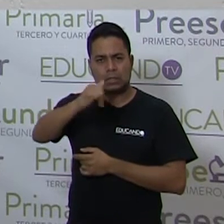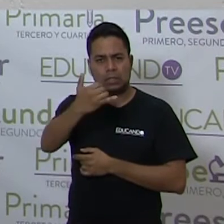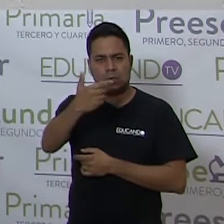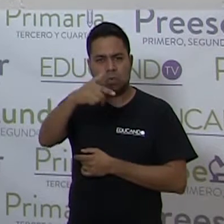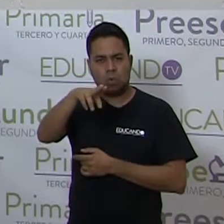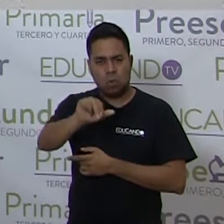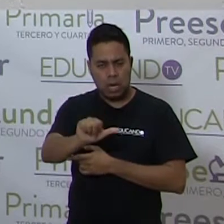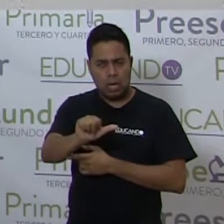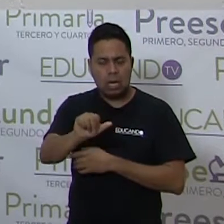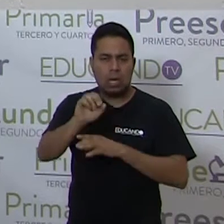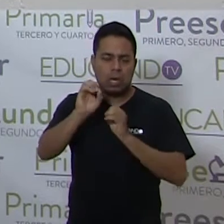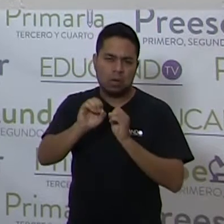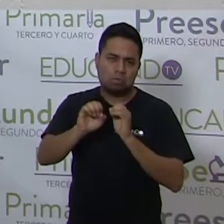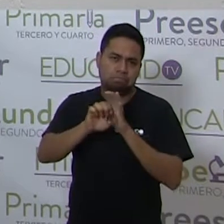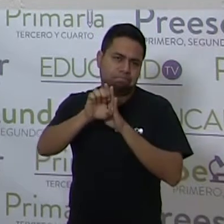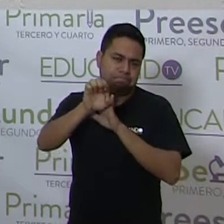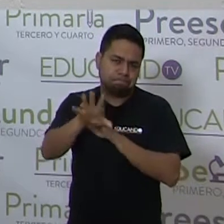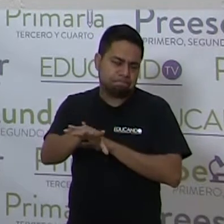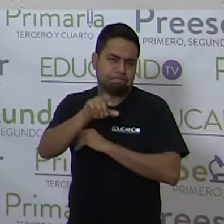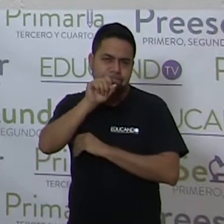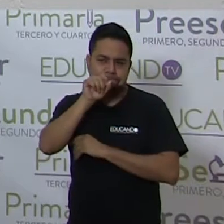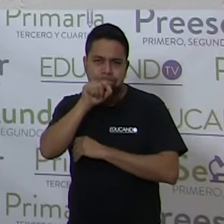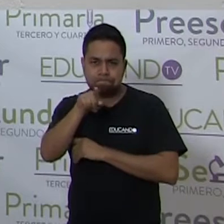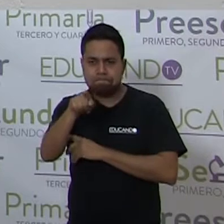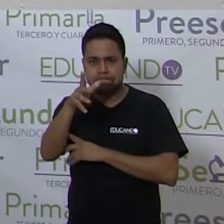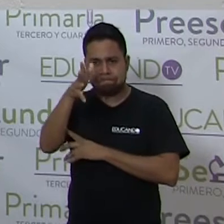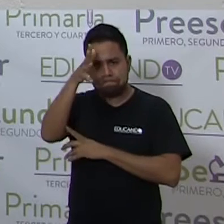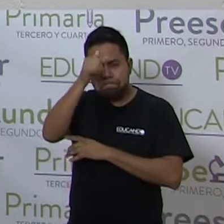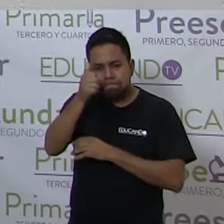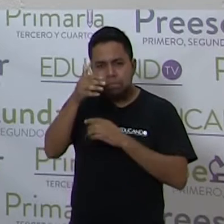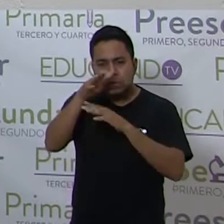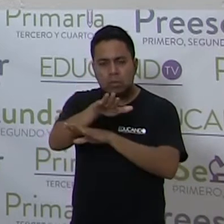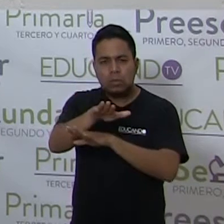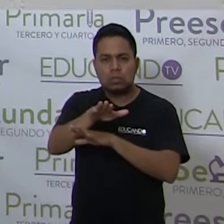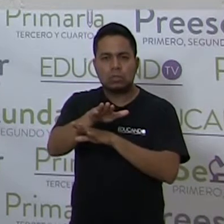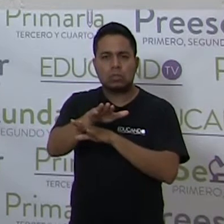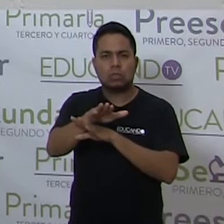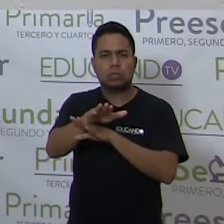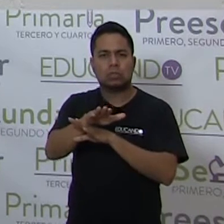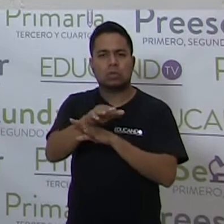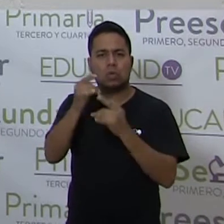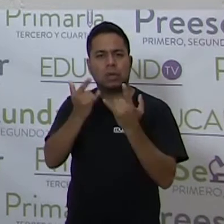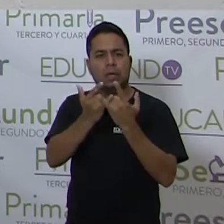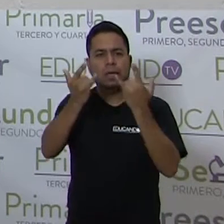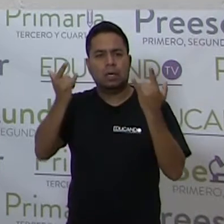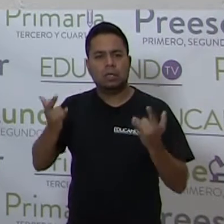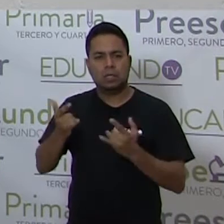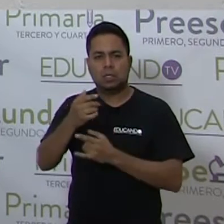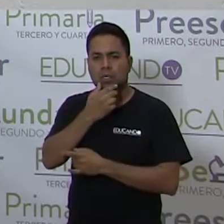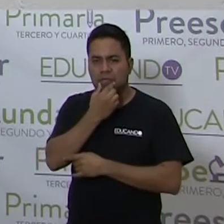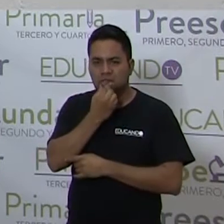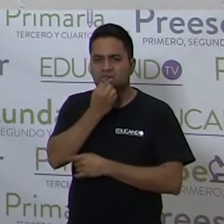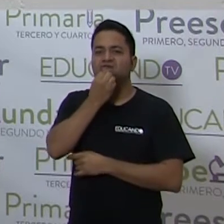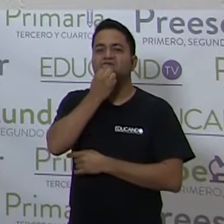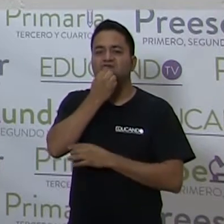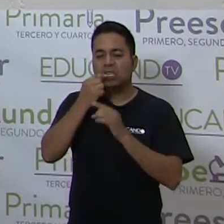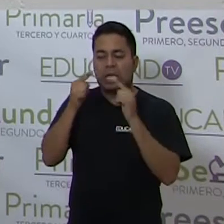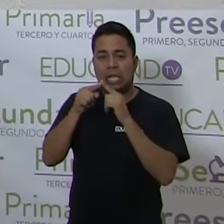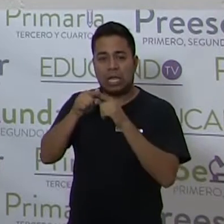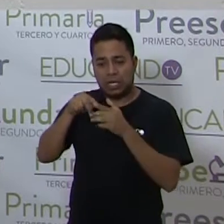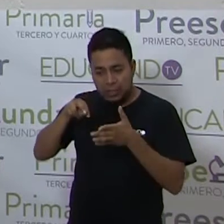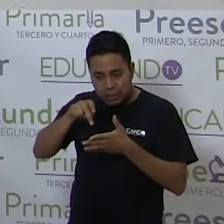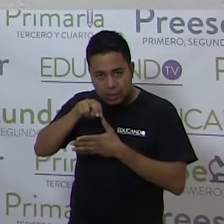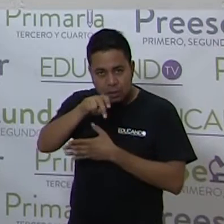¿O alguien recuerda, por ejemplo, la leyenda de los escalones de la Iglesia de la Soledad?